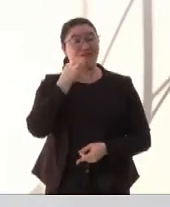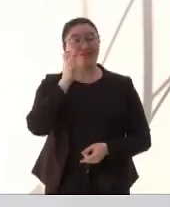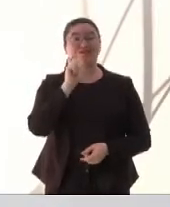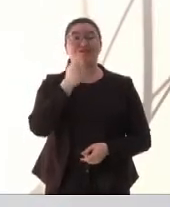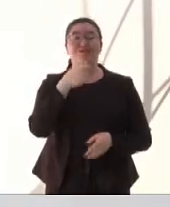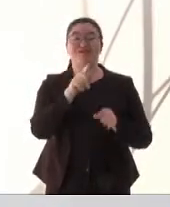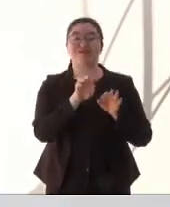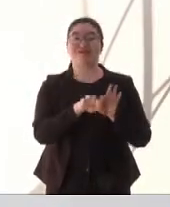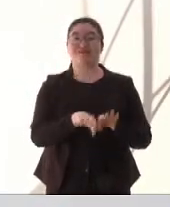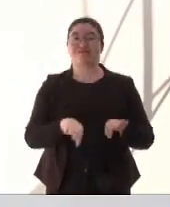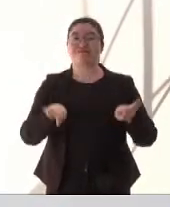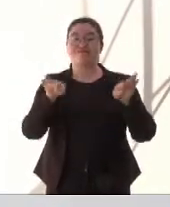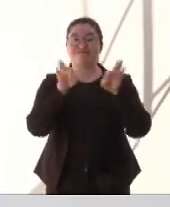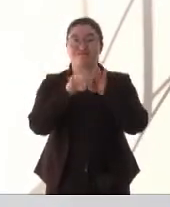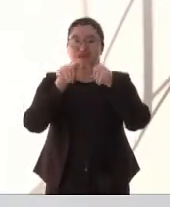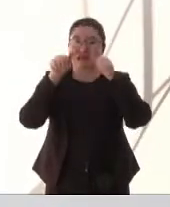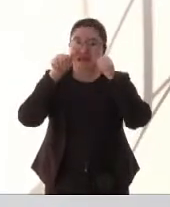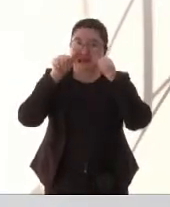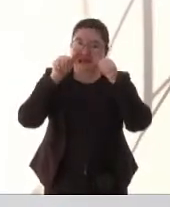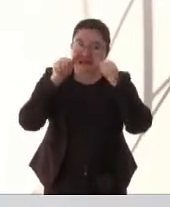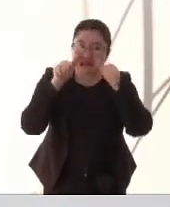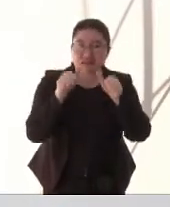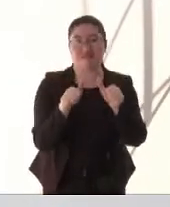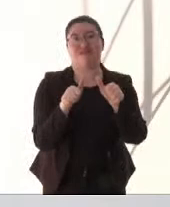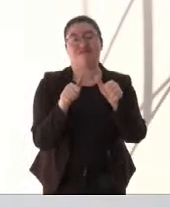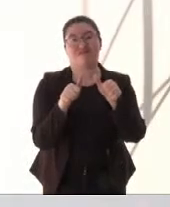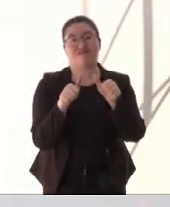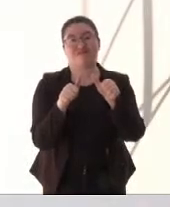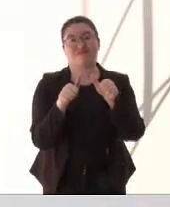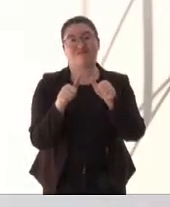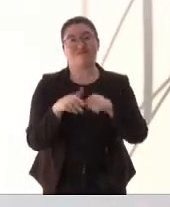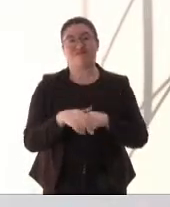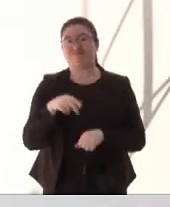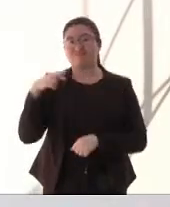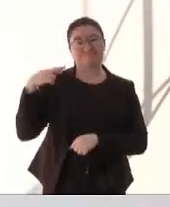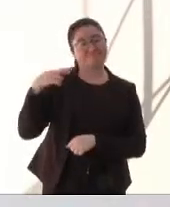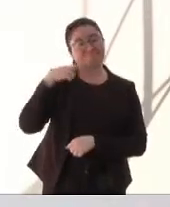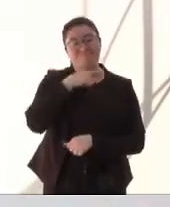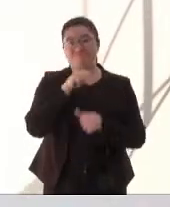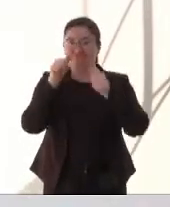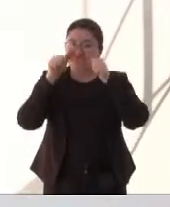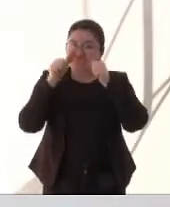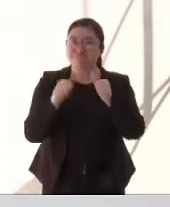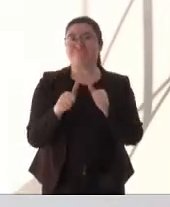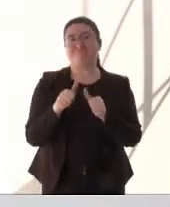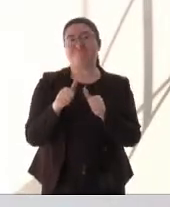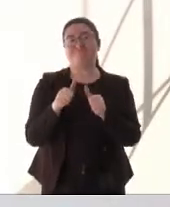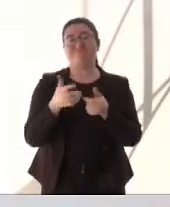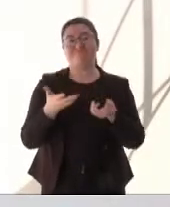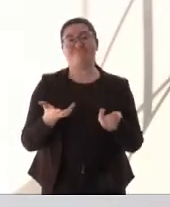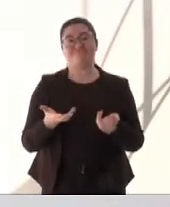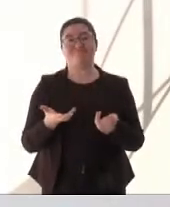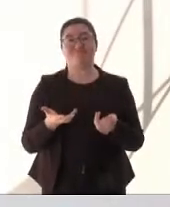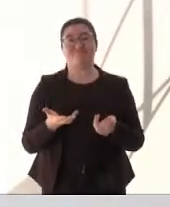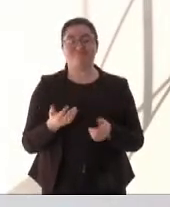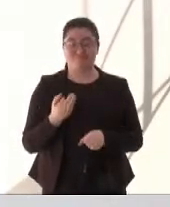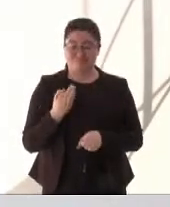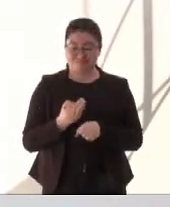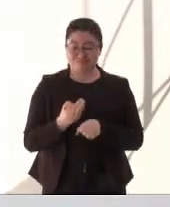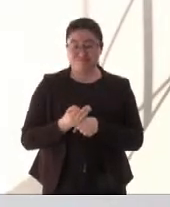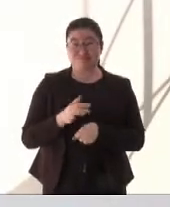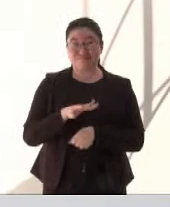atención inmediata, la atención directa, ¿sí? Así que este es